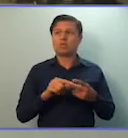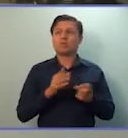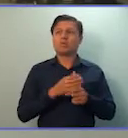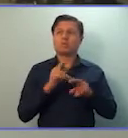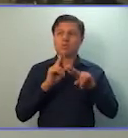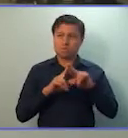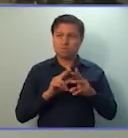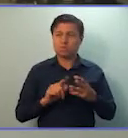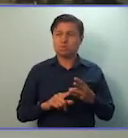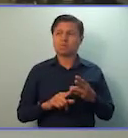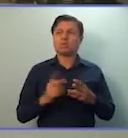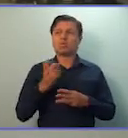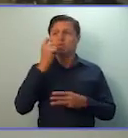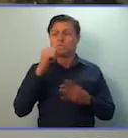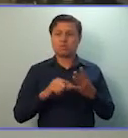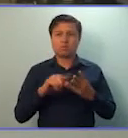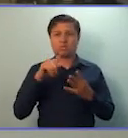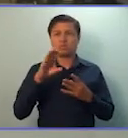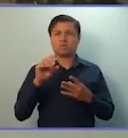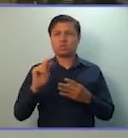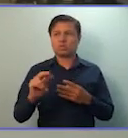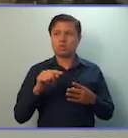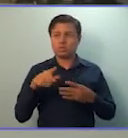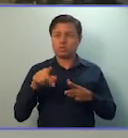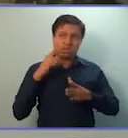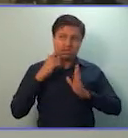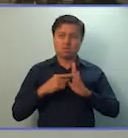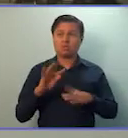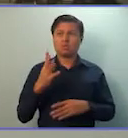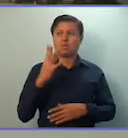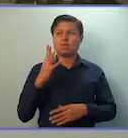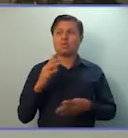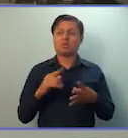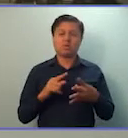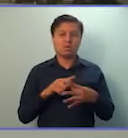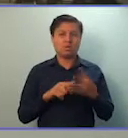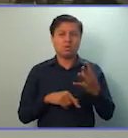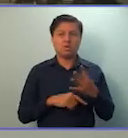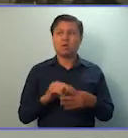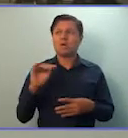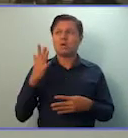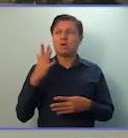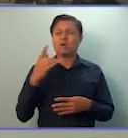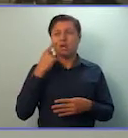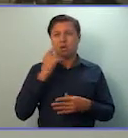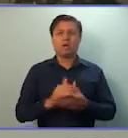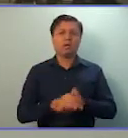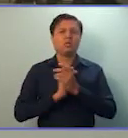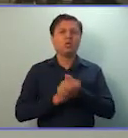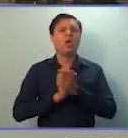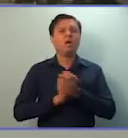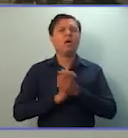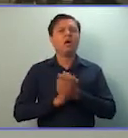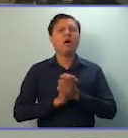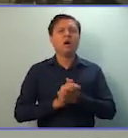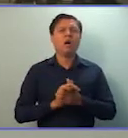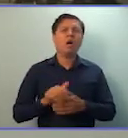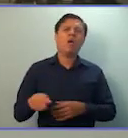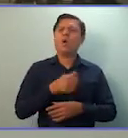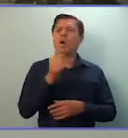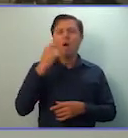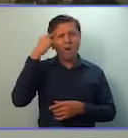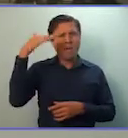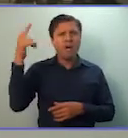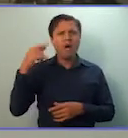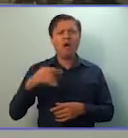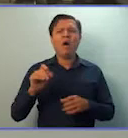arena gana pcn ya están los primeros cuatro y hay un quinto miembro que se sortea entre todos los demás